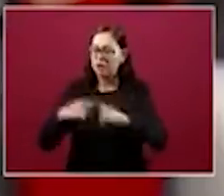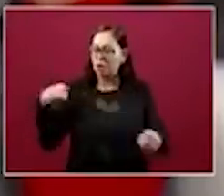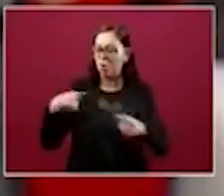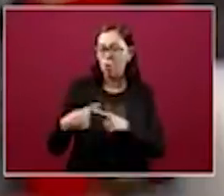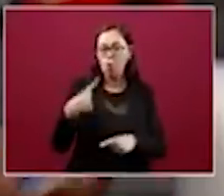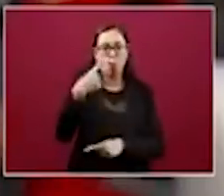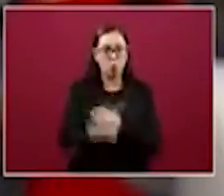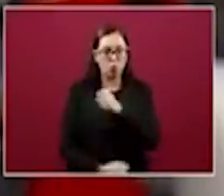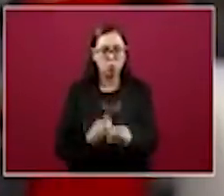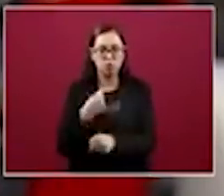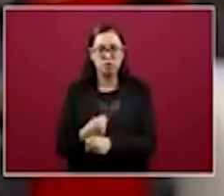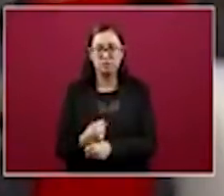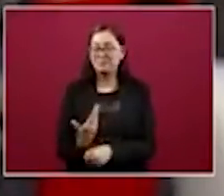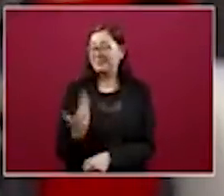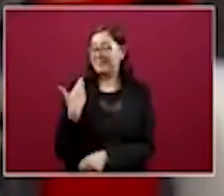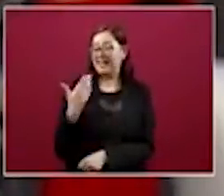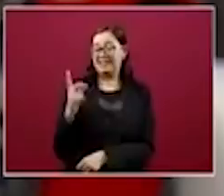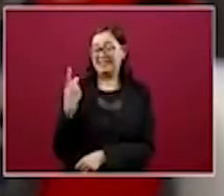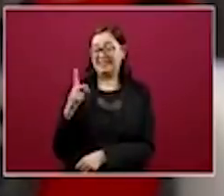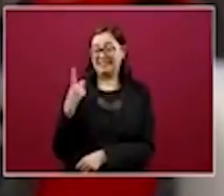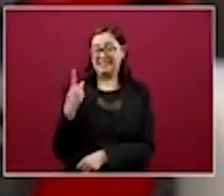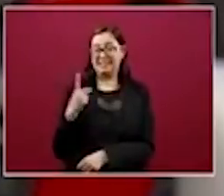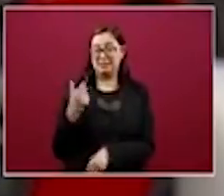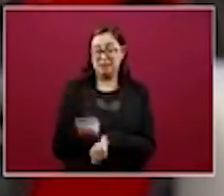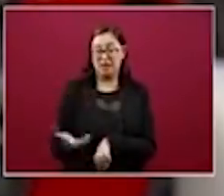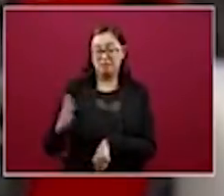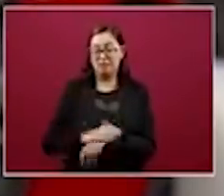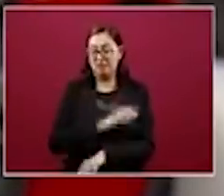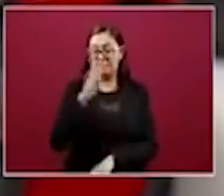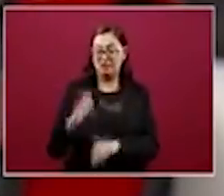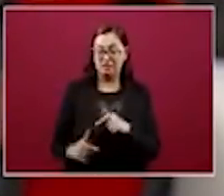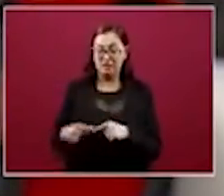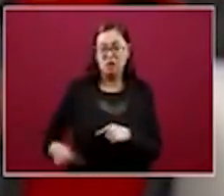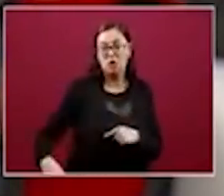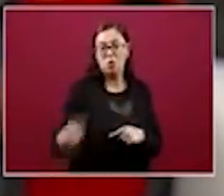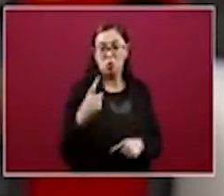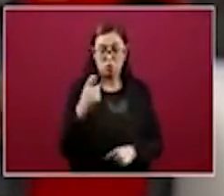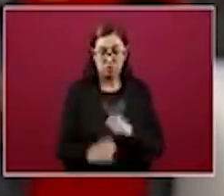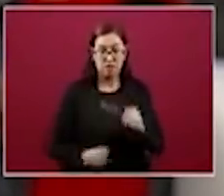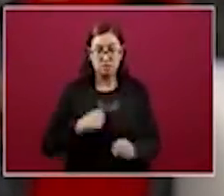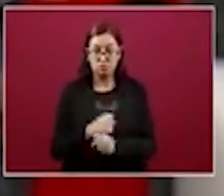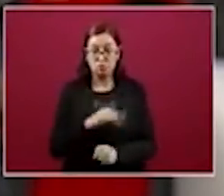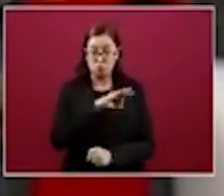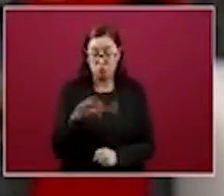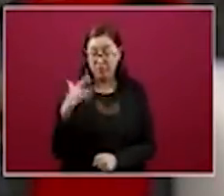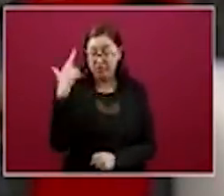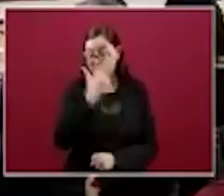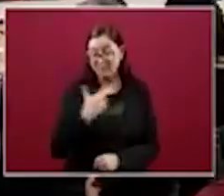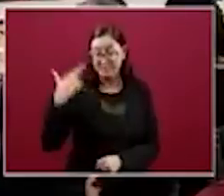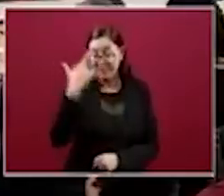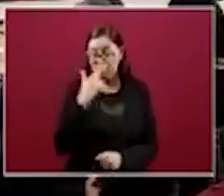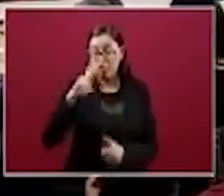que los últimos fueron firmados en diciembre, al final de esta administración, y que tienen una duración de este año. ¿Esto se puede revisar, estos